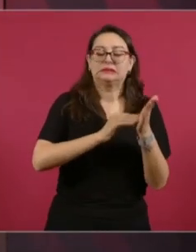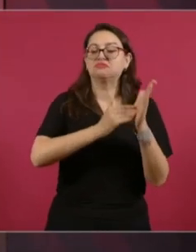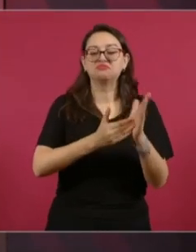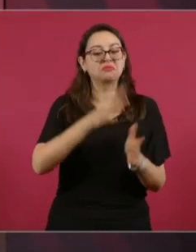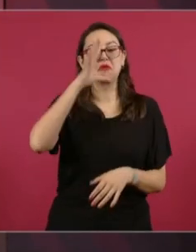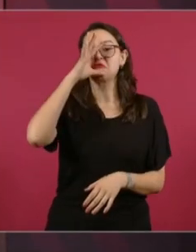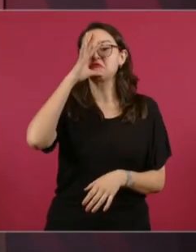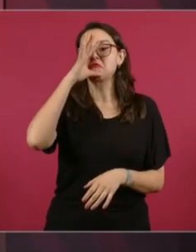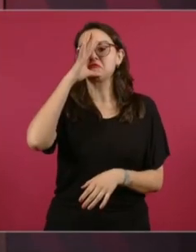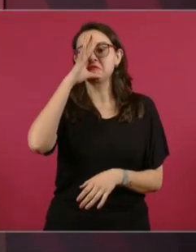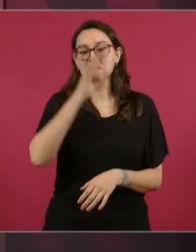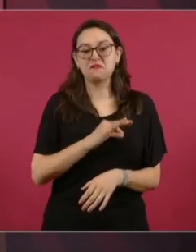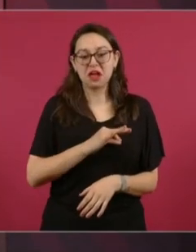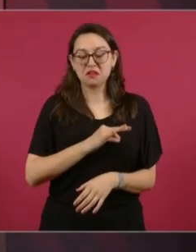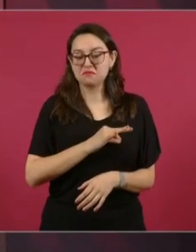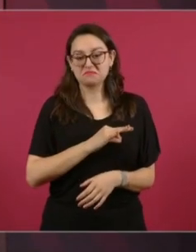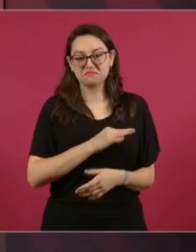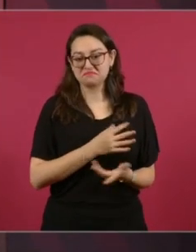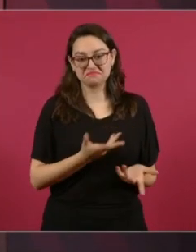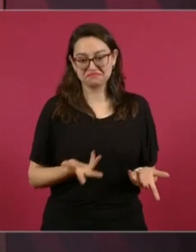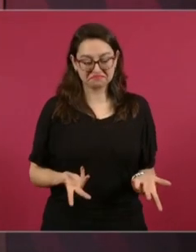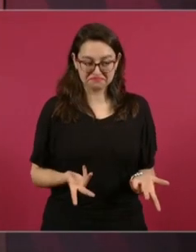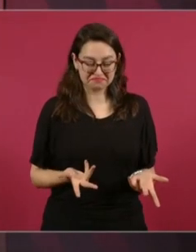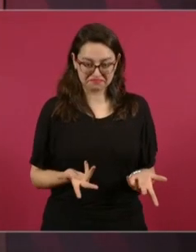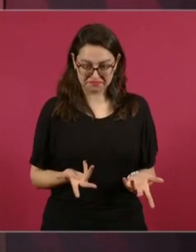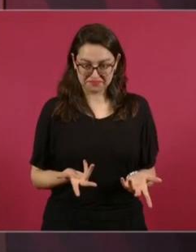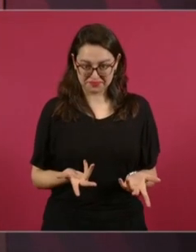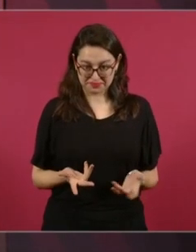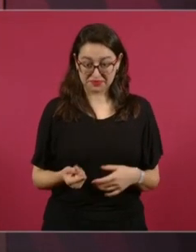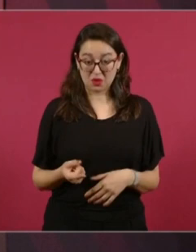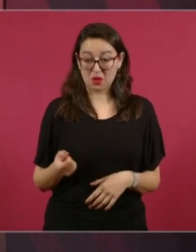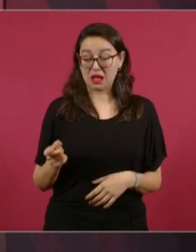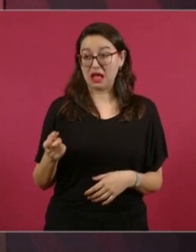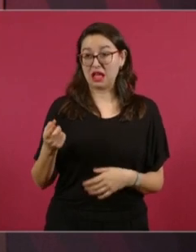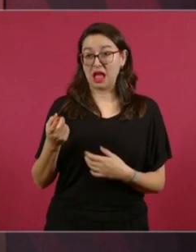Al comienzo de la campaña del 18,